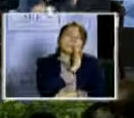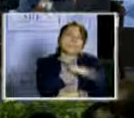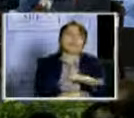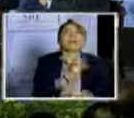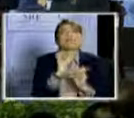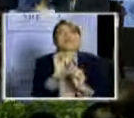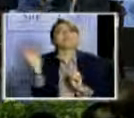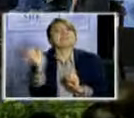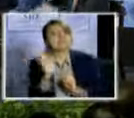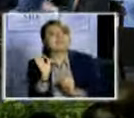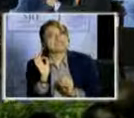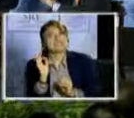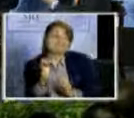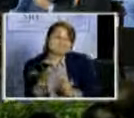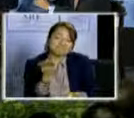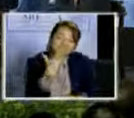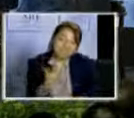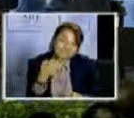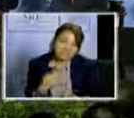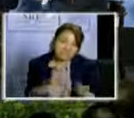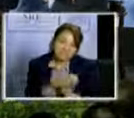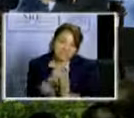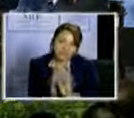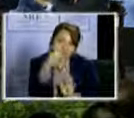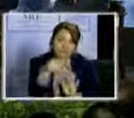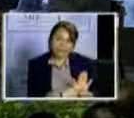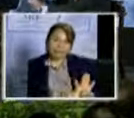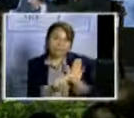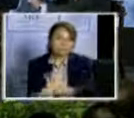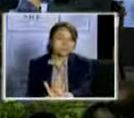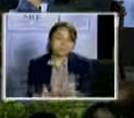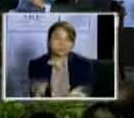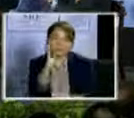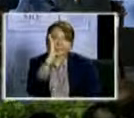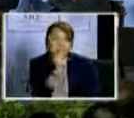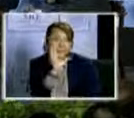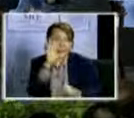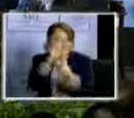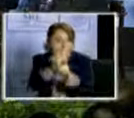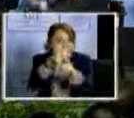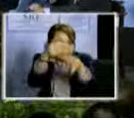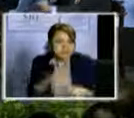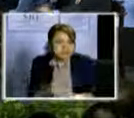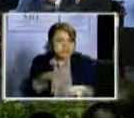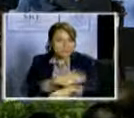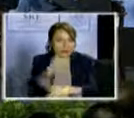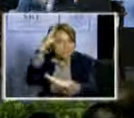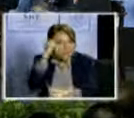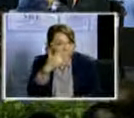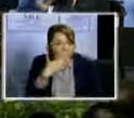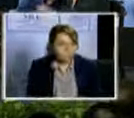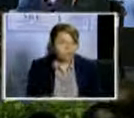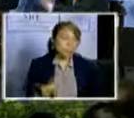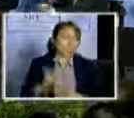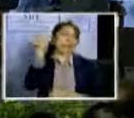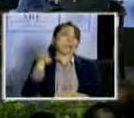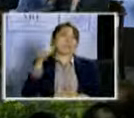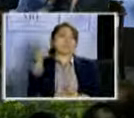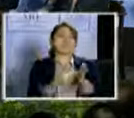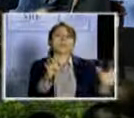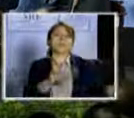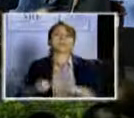la ineficacia del sistema multilateral. Si hay algo que hay que criticar, la inoperancia de la Conferencia del Desarme, que desde el año 96 no ha